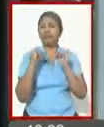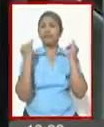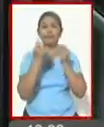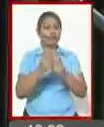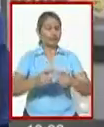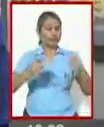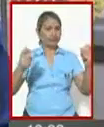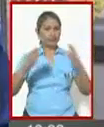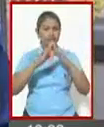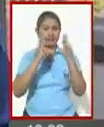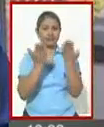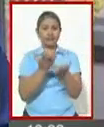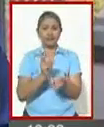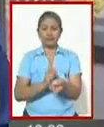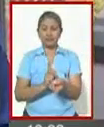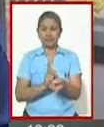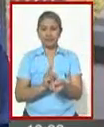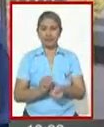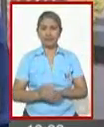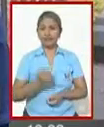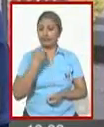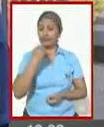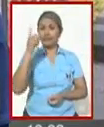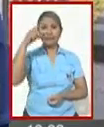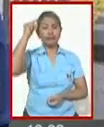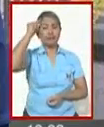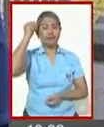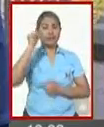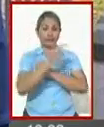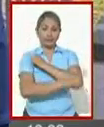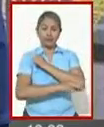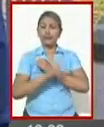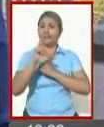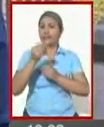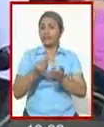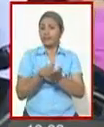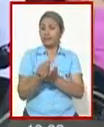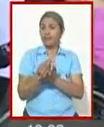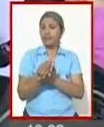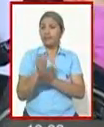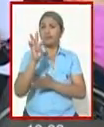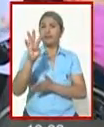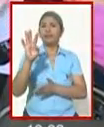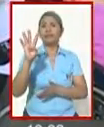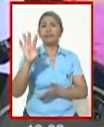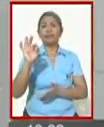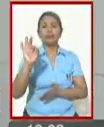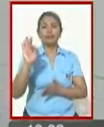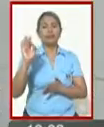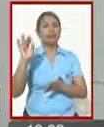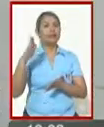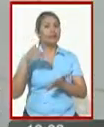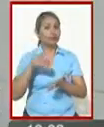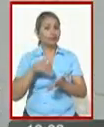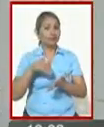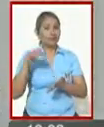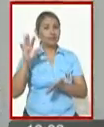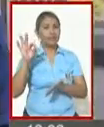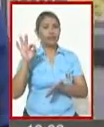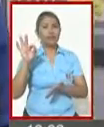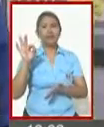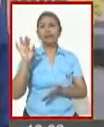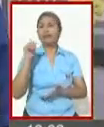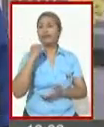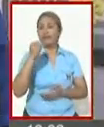institución tan grande como la del Colegio Médico, digan que el gobierno nacional no está invirtiendo nada? Son 49 hospitales. Entonces, querer hacerse